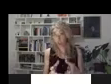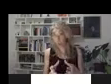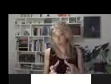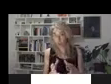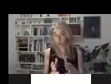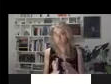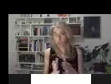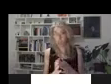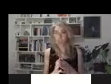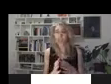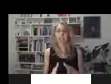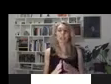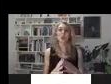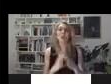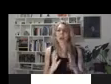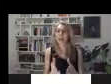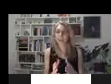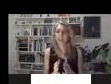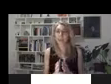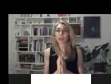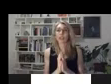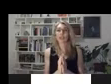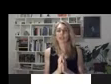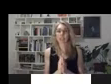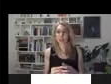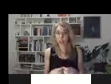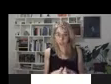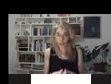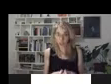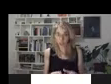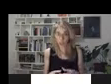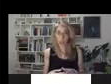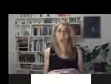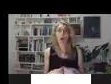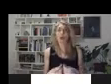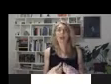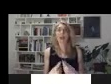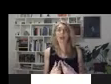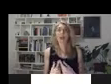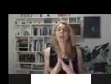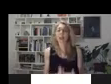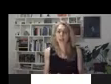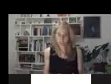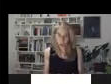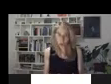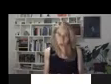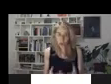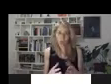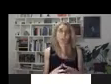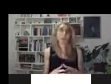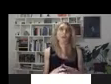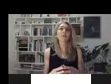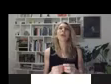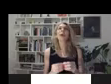de negociación, los parámetros deben ser acotados. ¿Qué quiero decir con